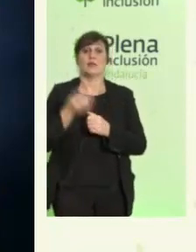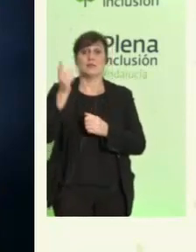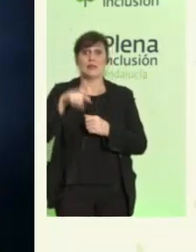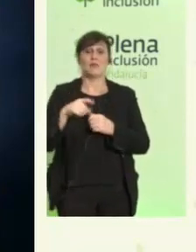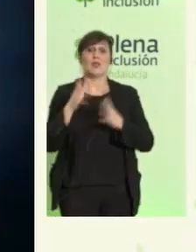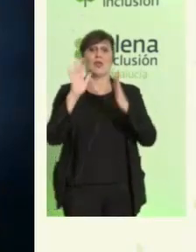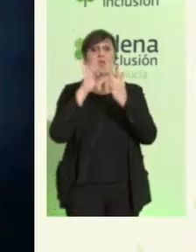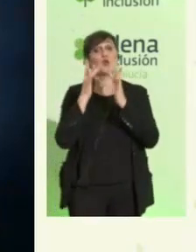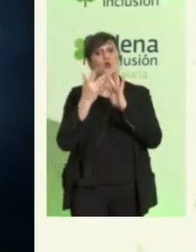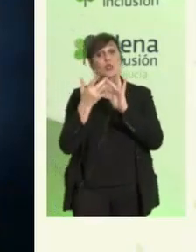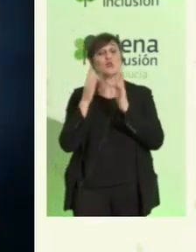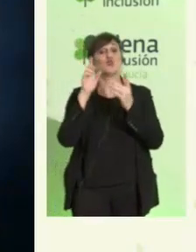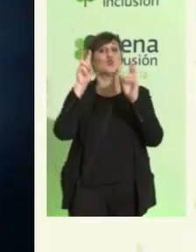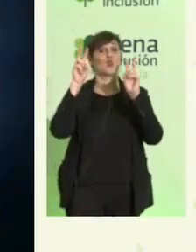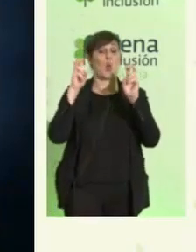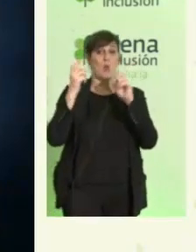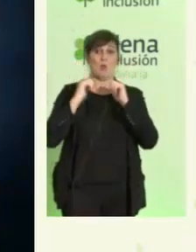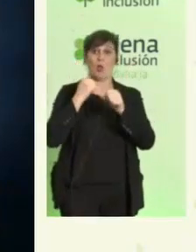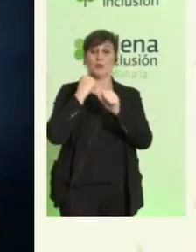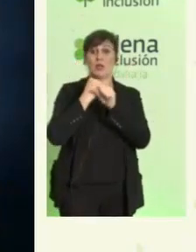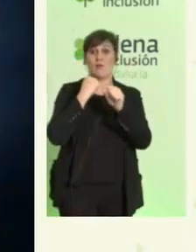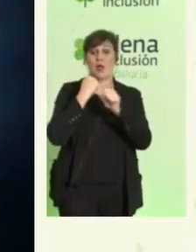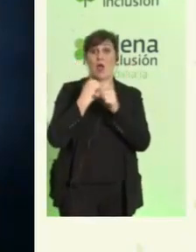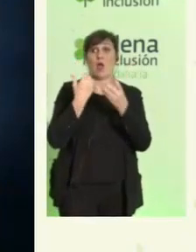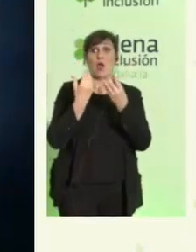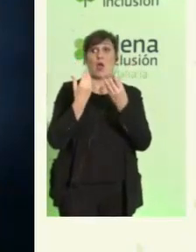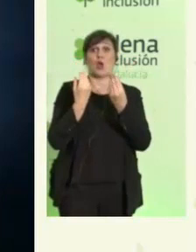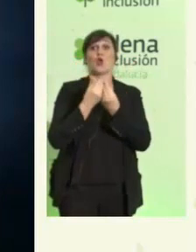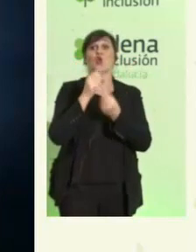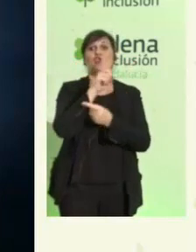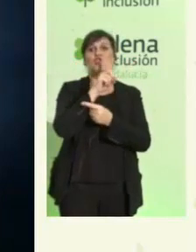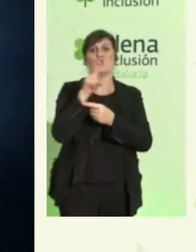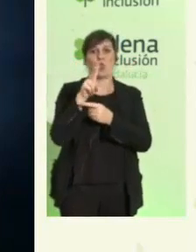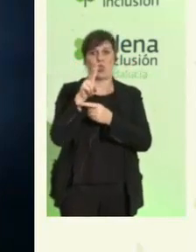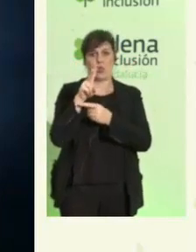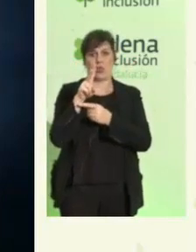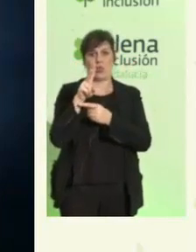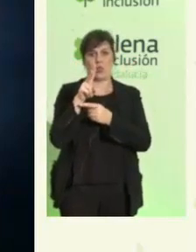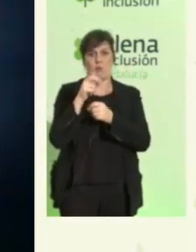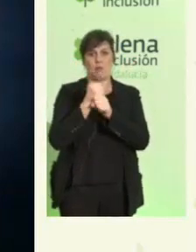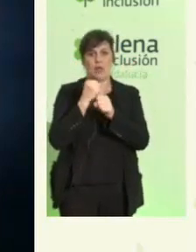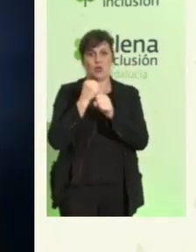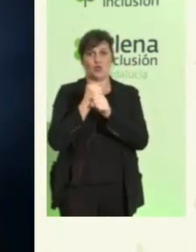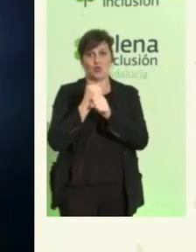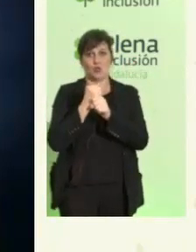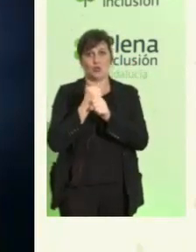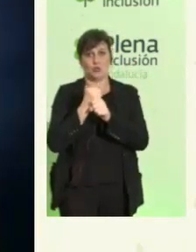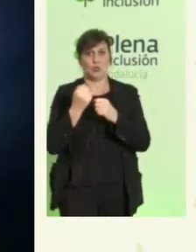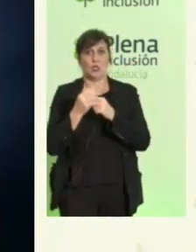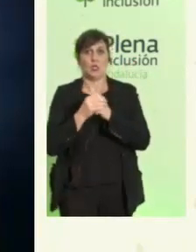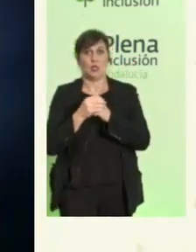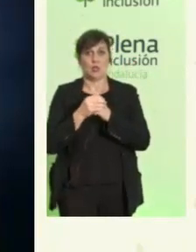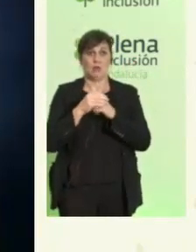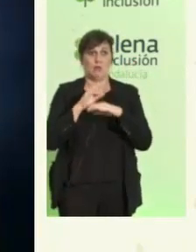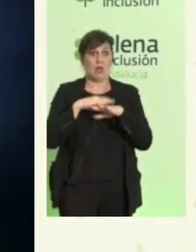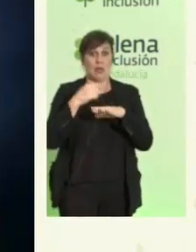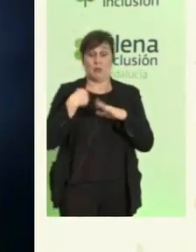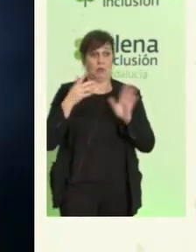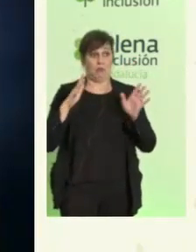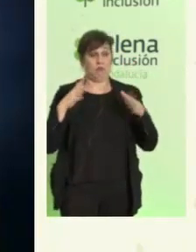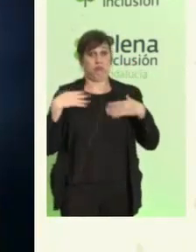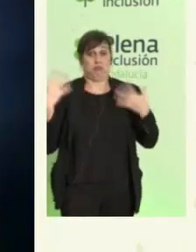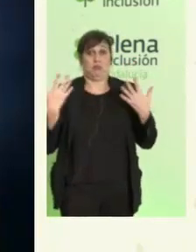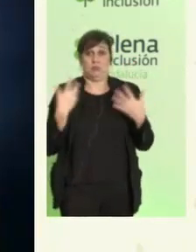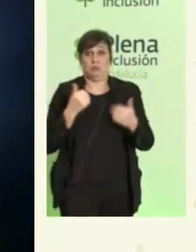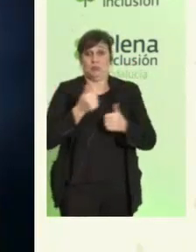en su vecindario, empezó a trabajar con 2 empleos, y esto era algo totalmente, que para mí fue totalmente inesperado,